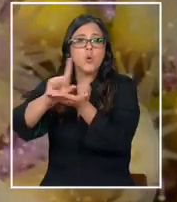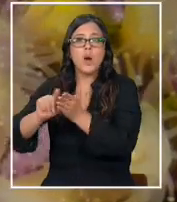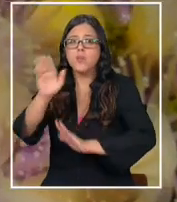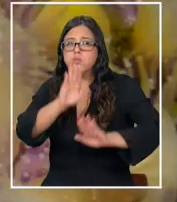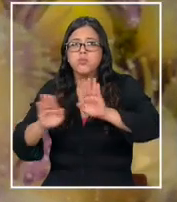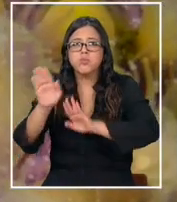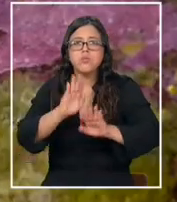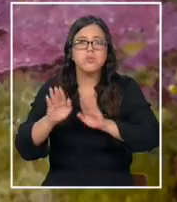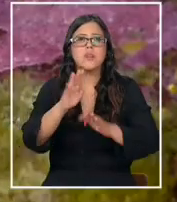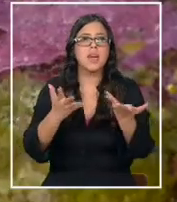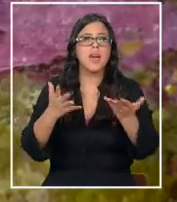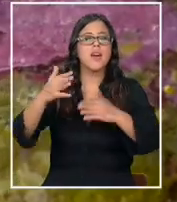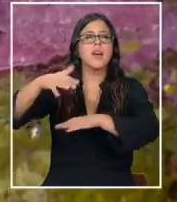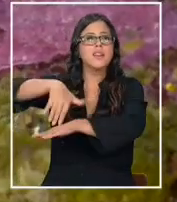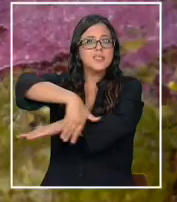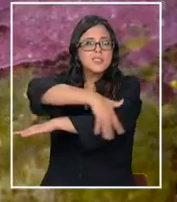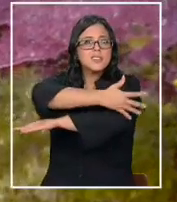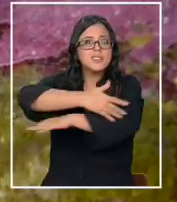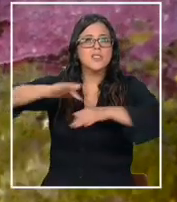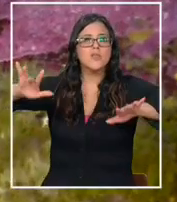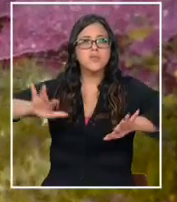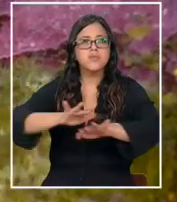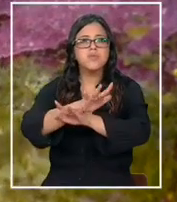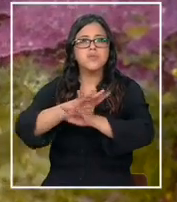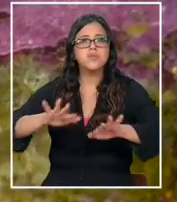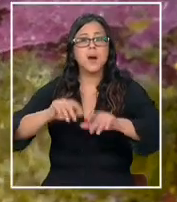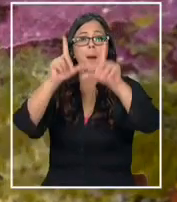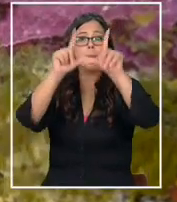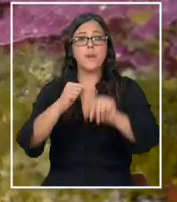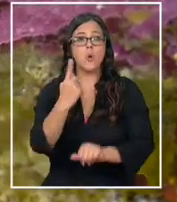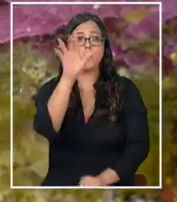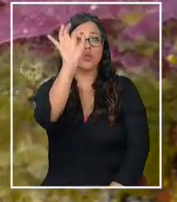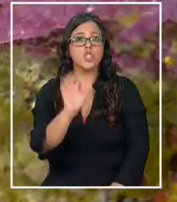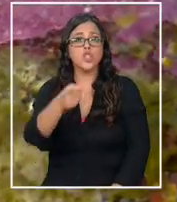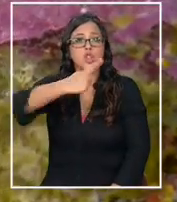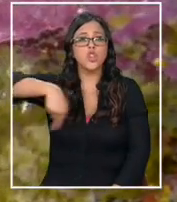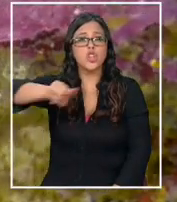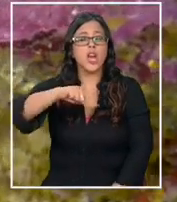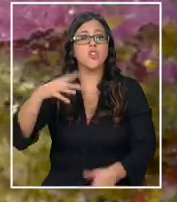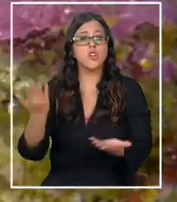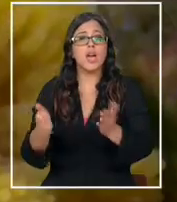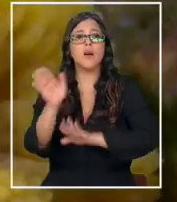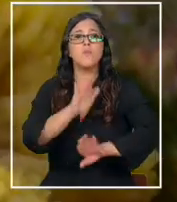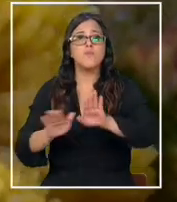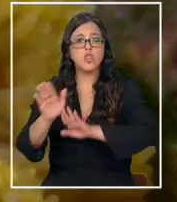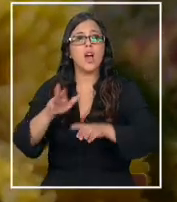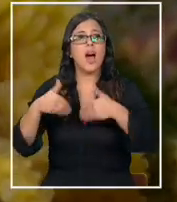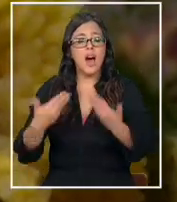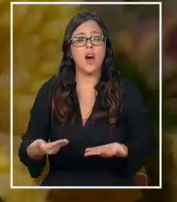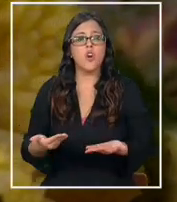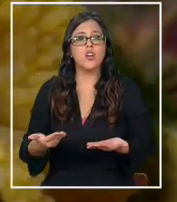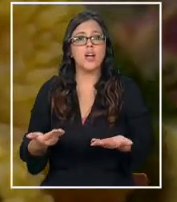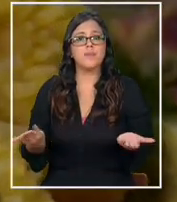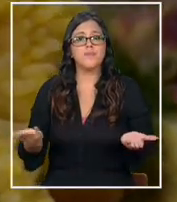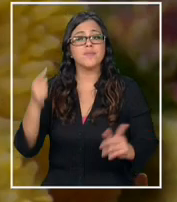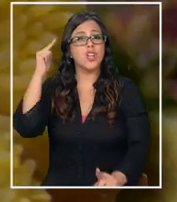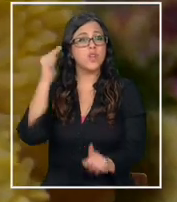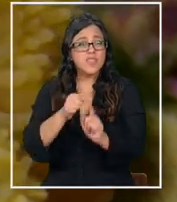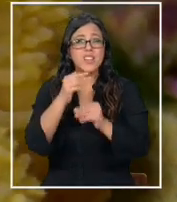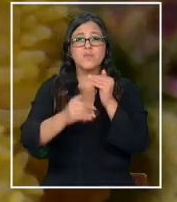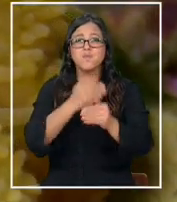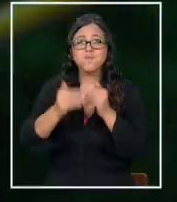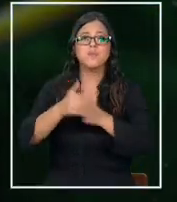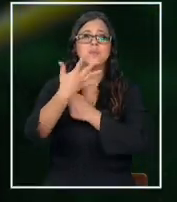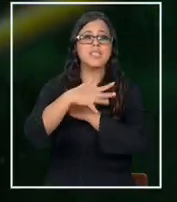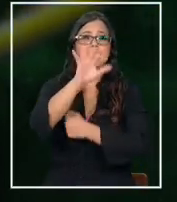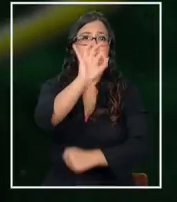los ecosistemas marinos patagónicos. Menos del 1% de ellos se encuentran protegidos actualmente y la meta es avanzar a